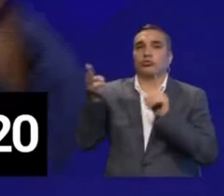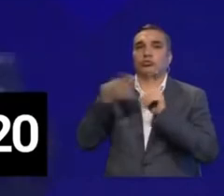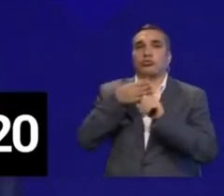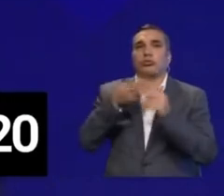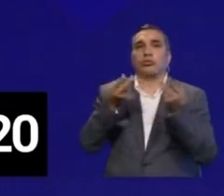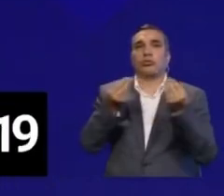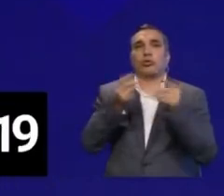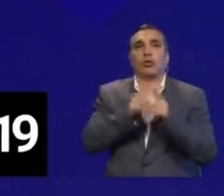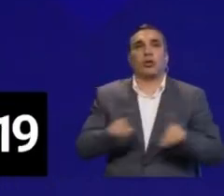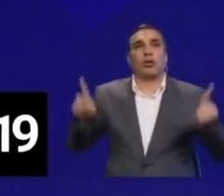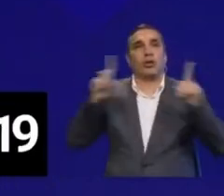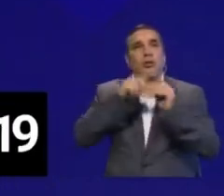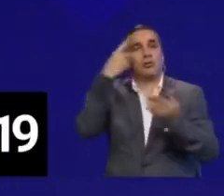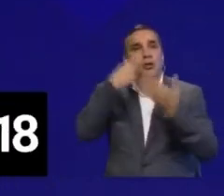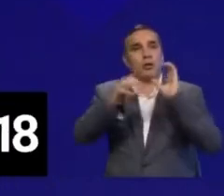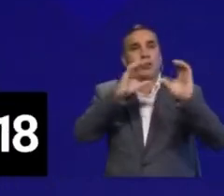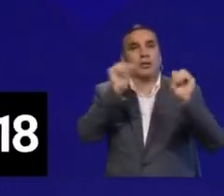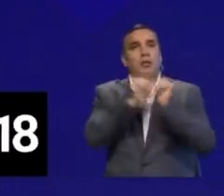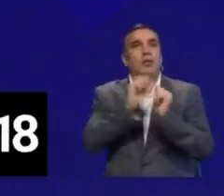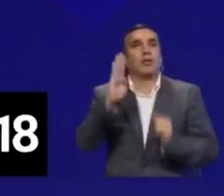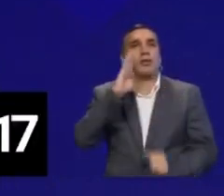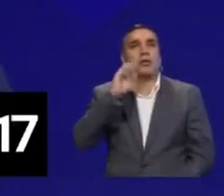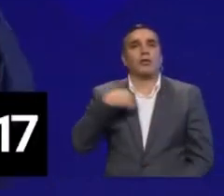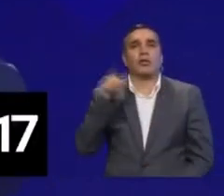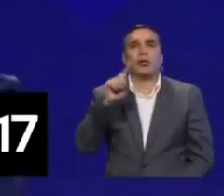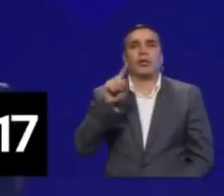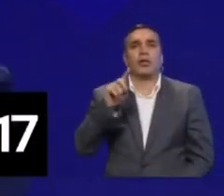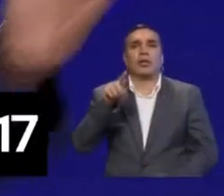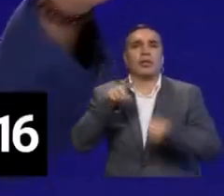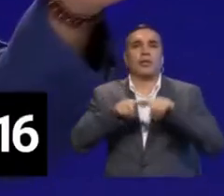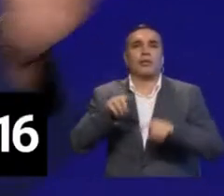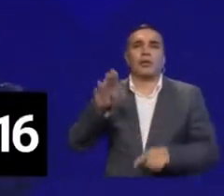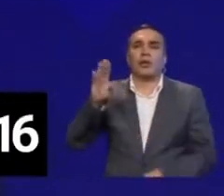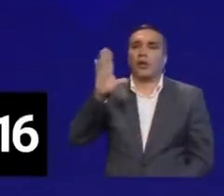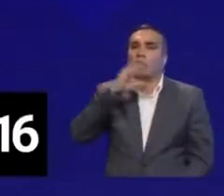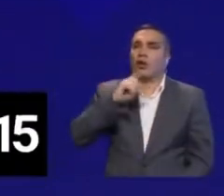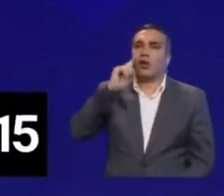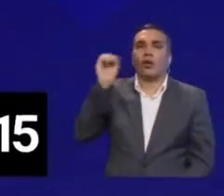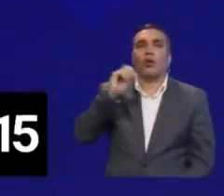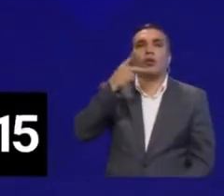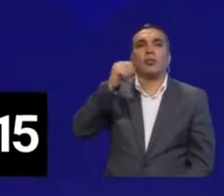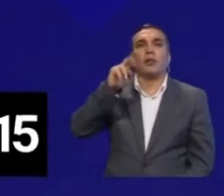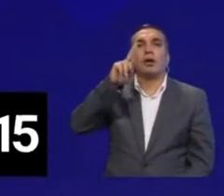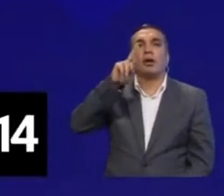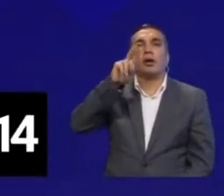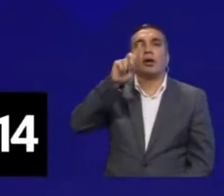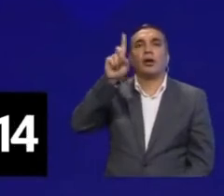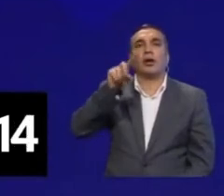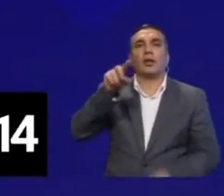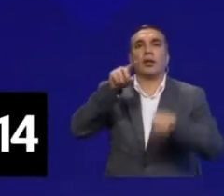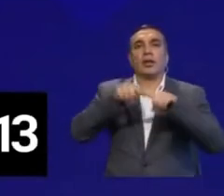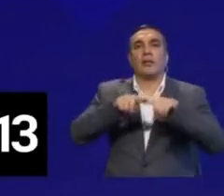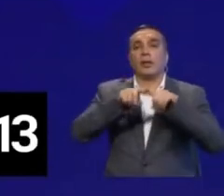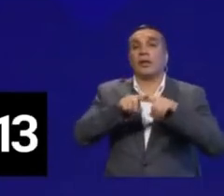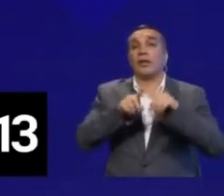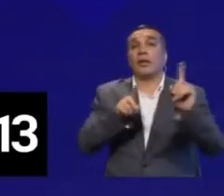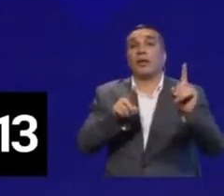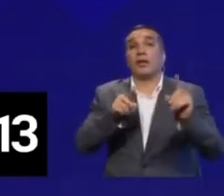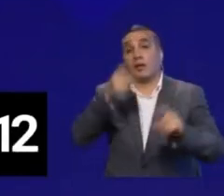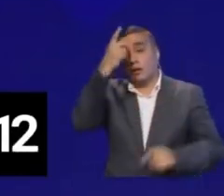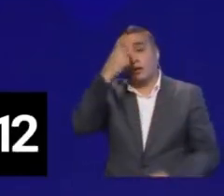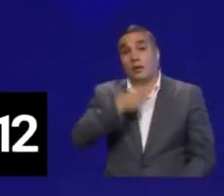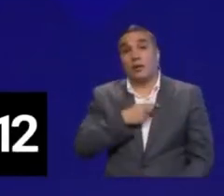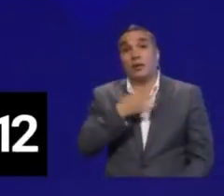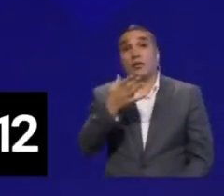base de datos para comunicarse con Bélgica. Yo no dependo del señor Correa, o el señor Pérez tendrá que depender mucho de las decisiones